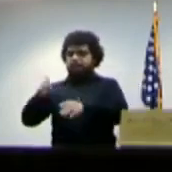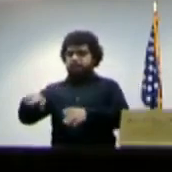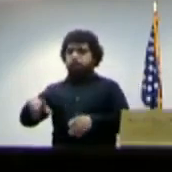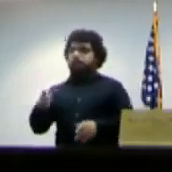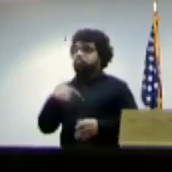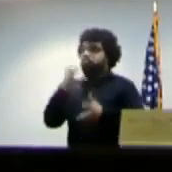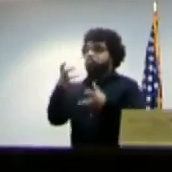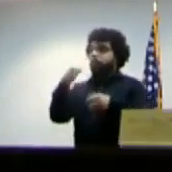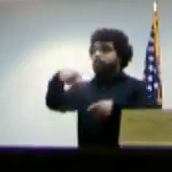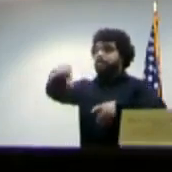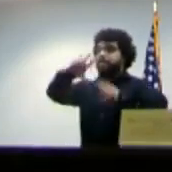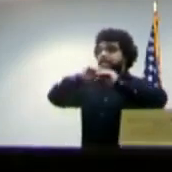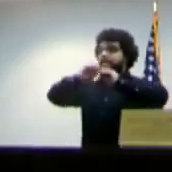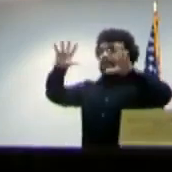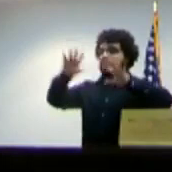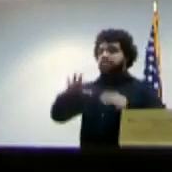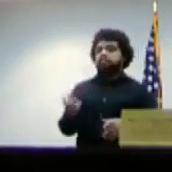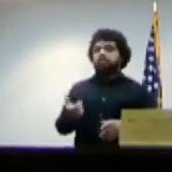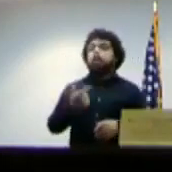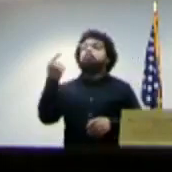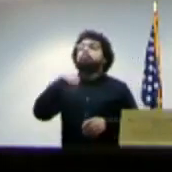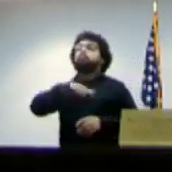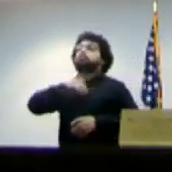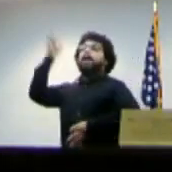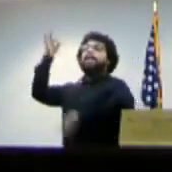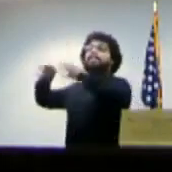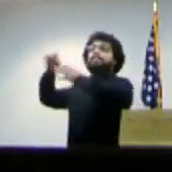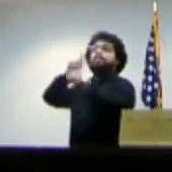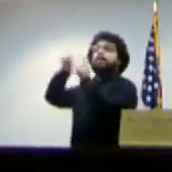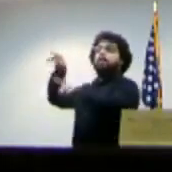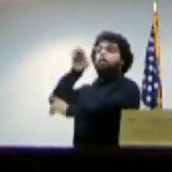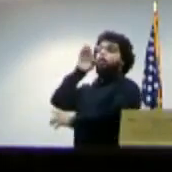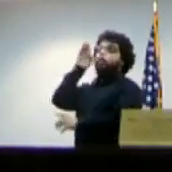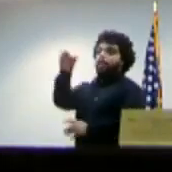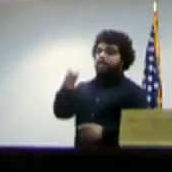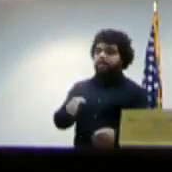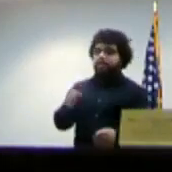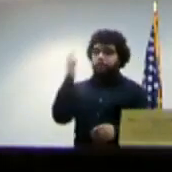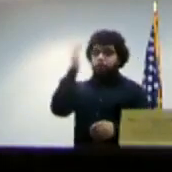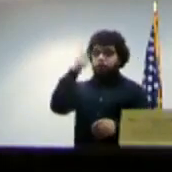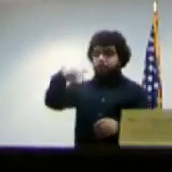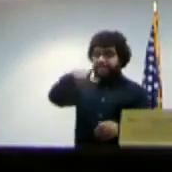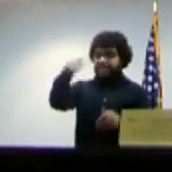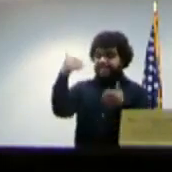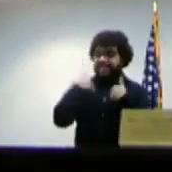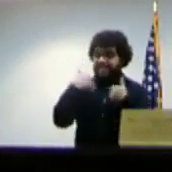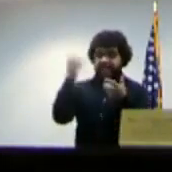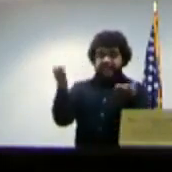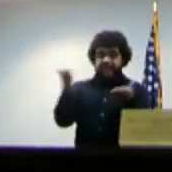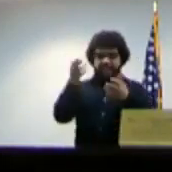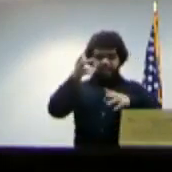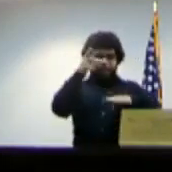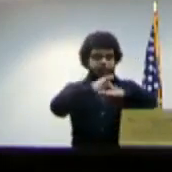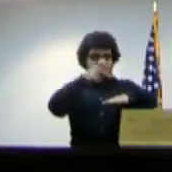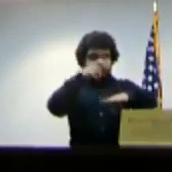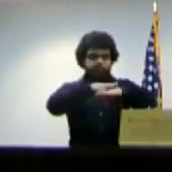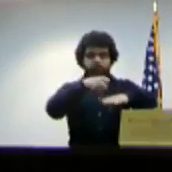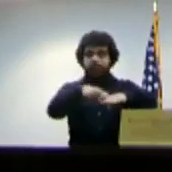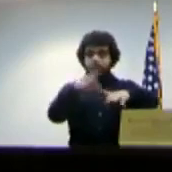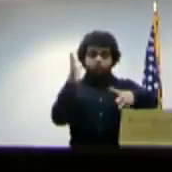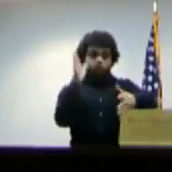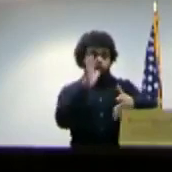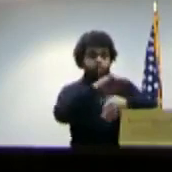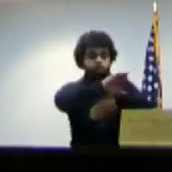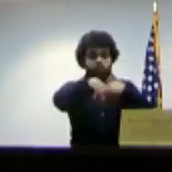componentes. Vamos a ir al tribunal. Porque ustedes tienen aquí al pueblo destruyéndole